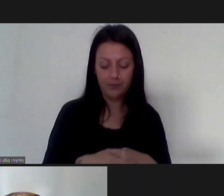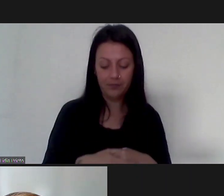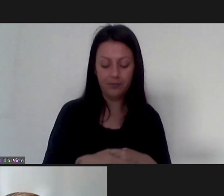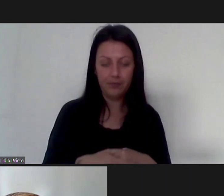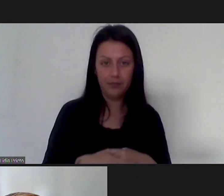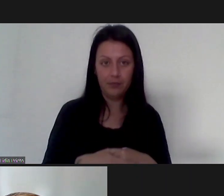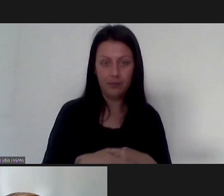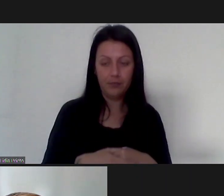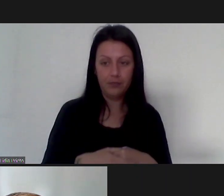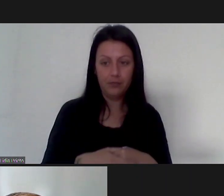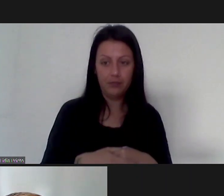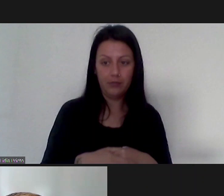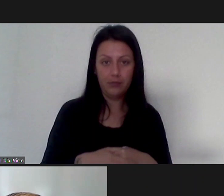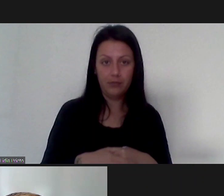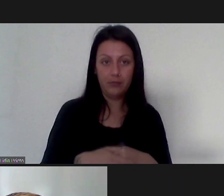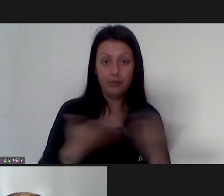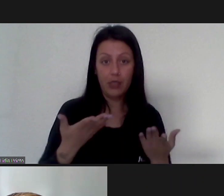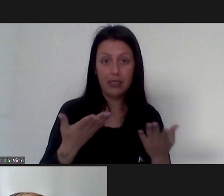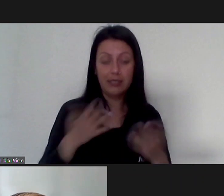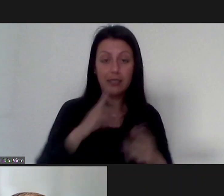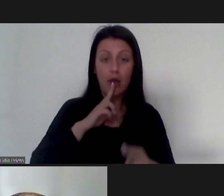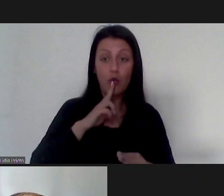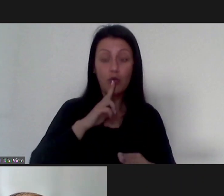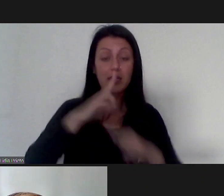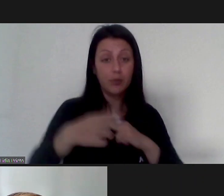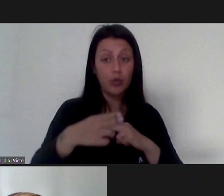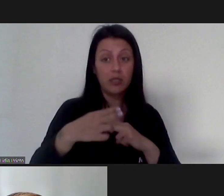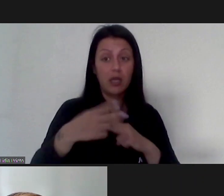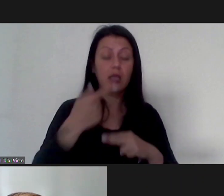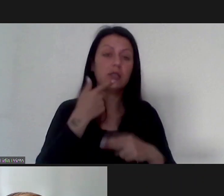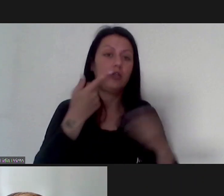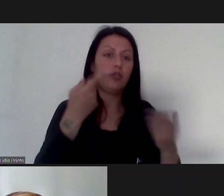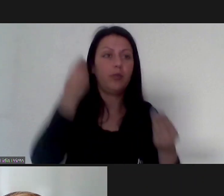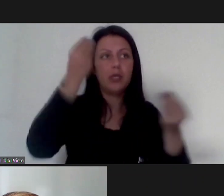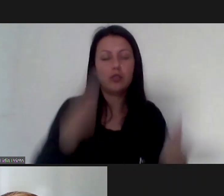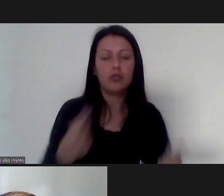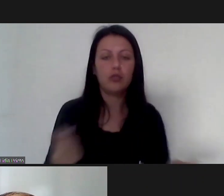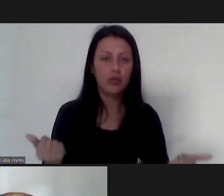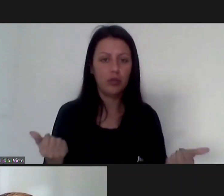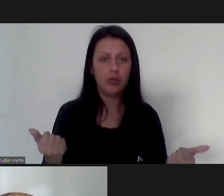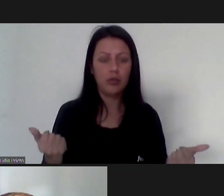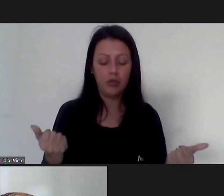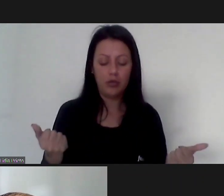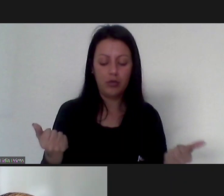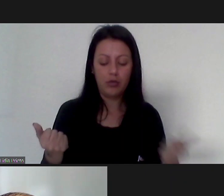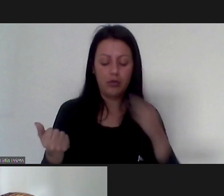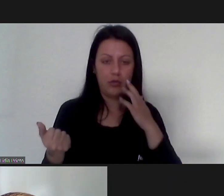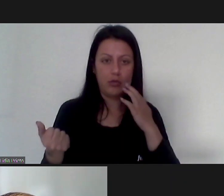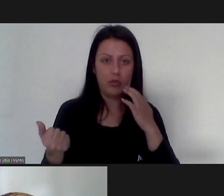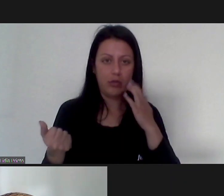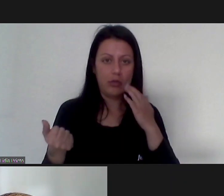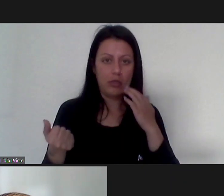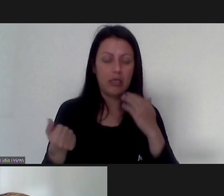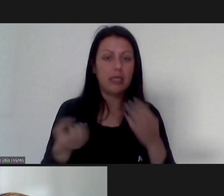situación se le ha dado una respuesta, que es como si yo me empeño en que me... voy a pensar que, por ejemplo, no se me puede dar esa información que